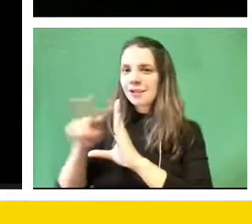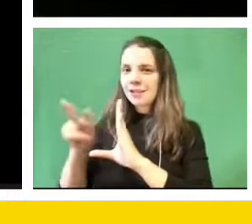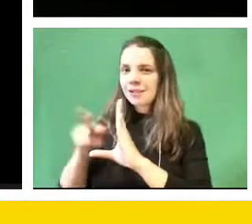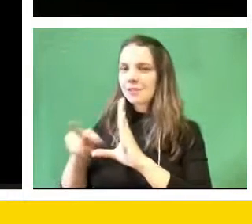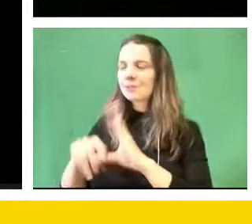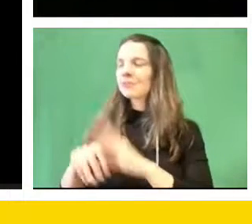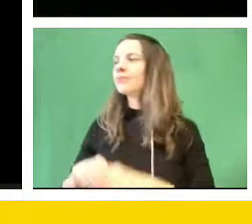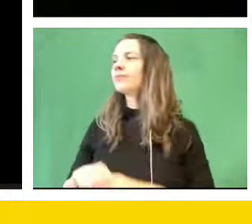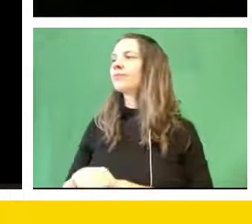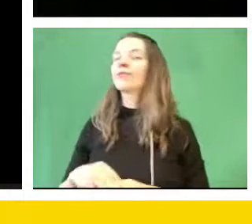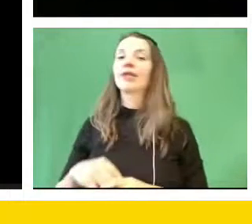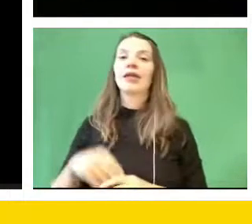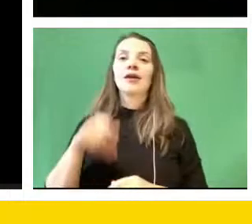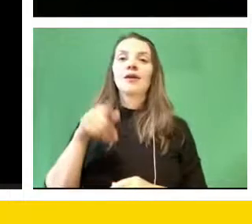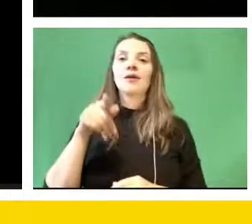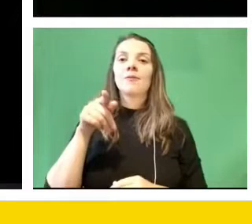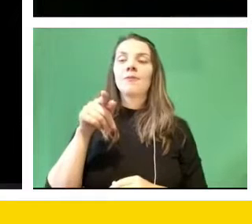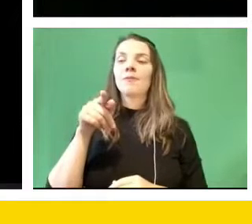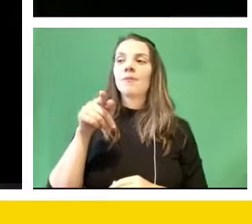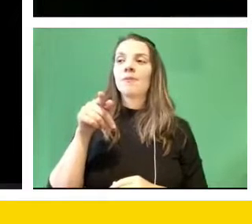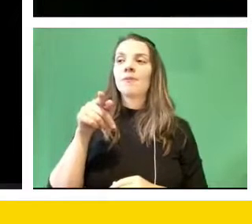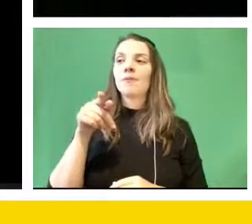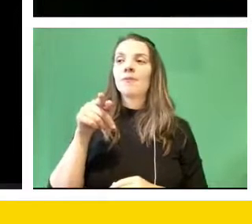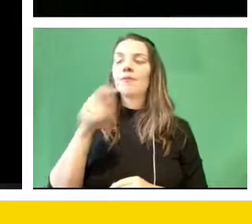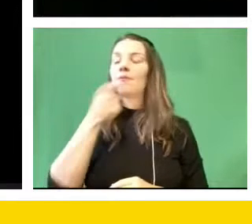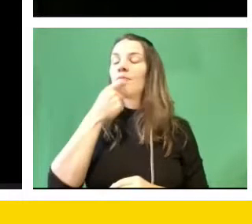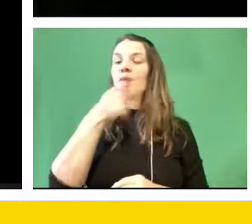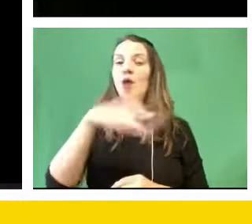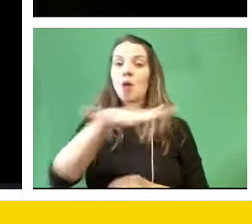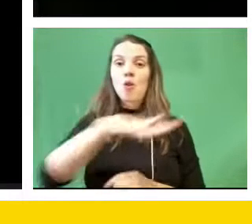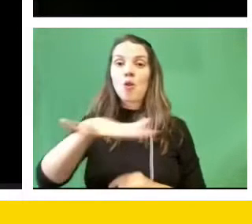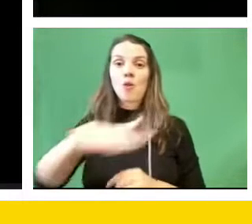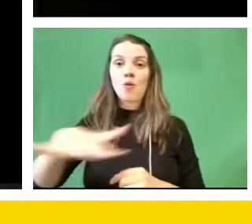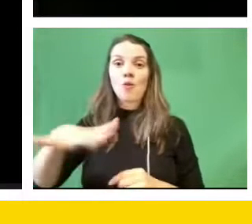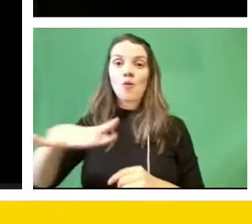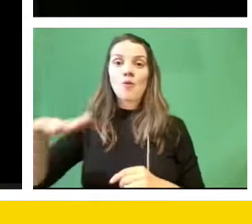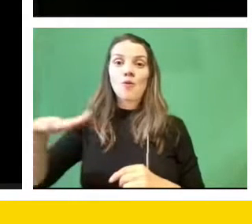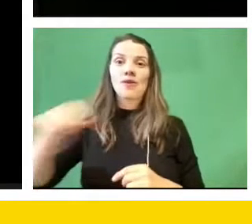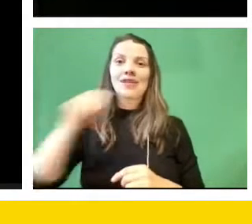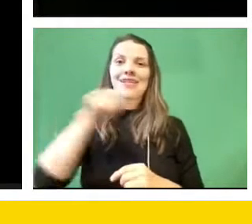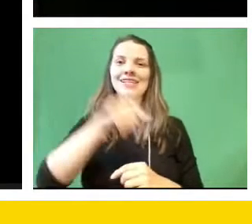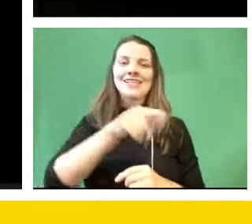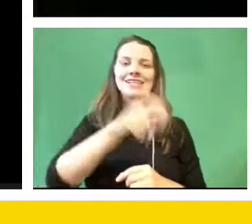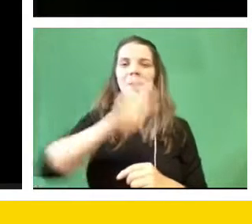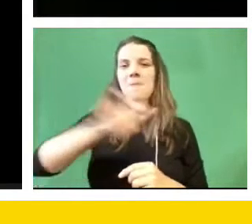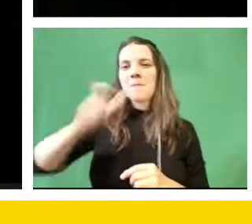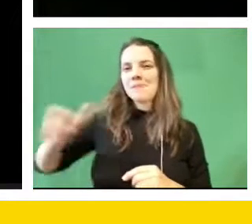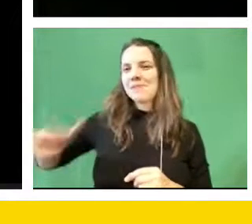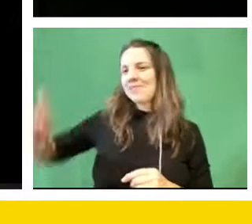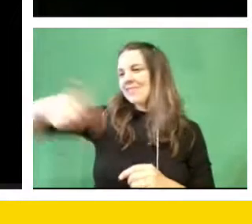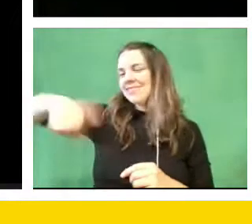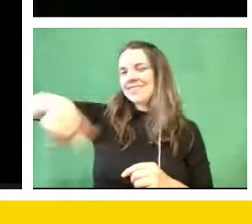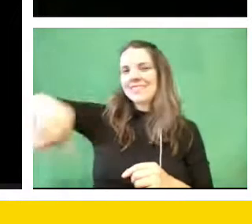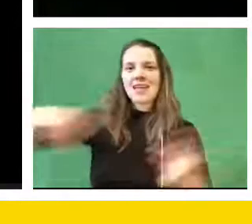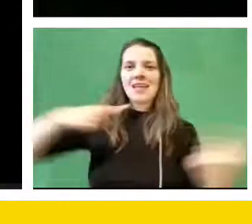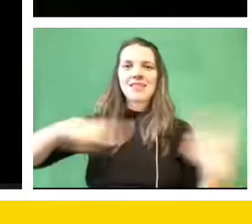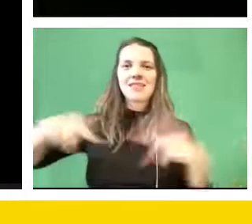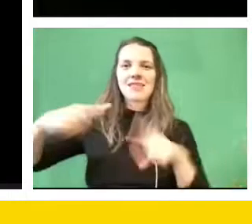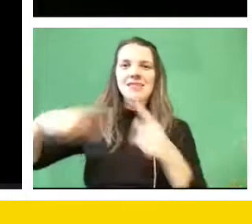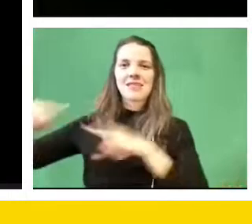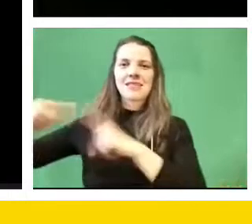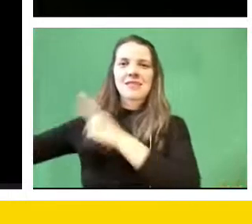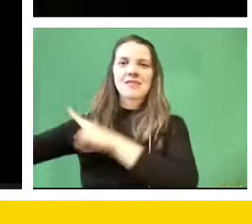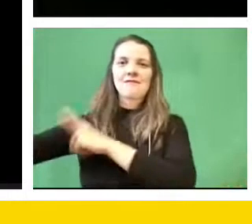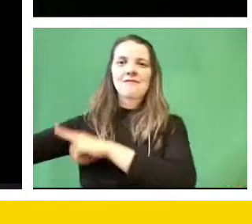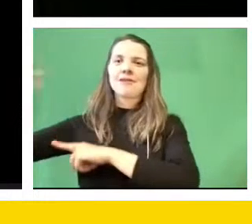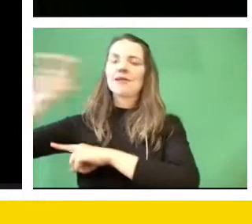propuso un instrumento de evaluación de espacios inclusivos de carácter transdisciplinar, porque como les mencioné, los conceptos venían de